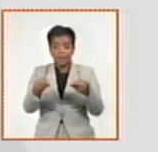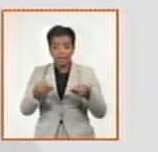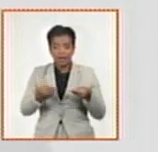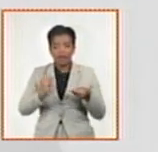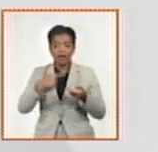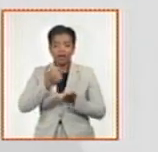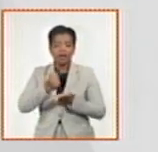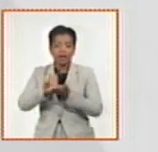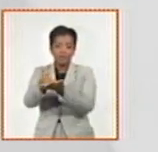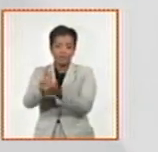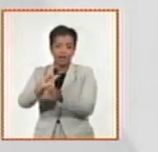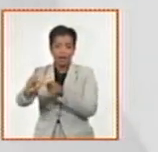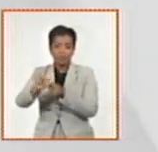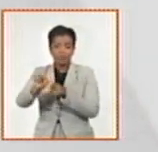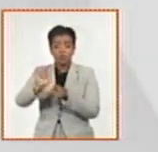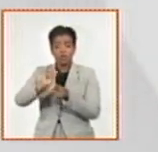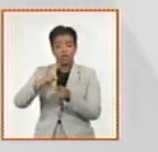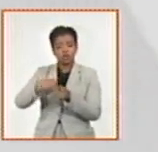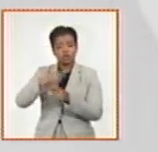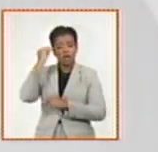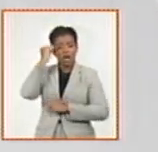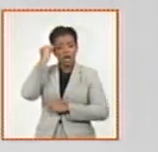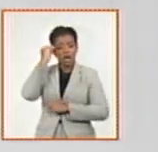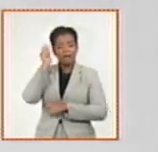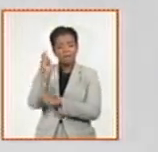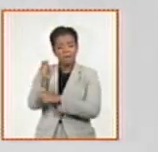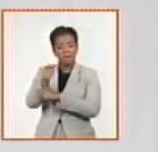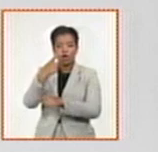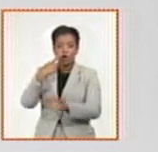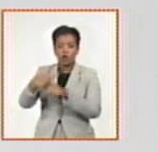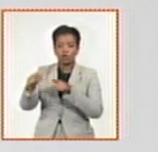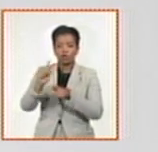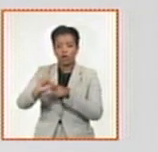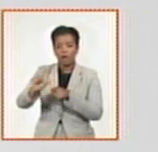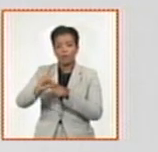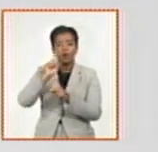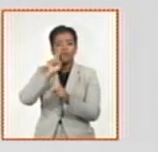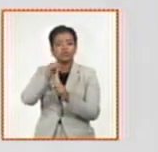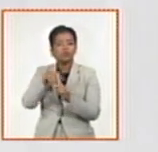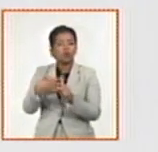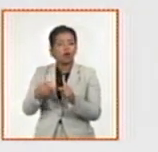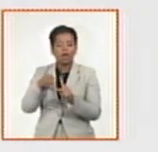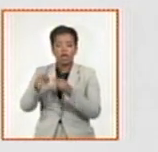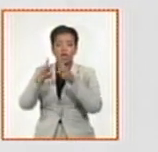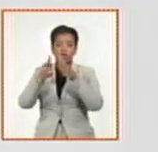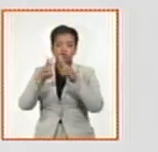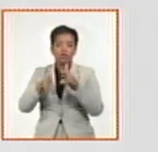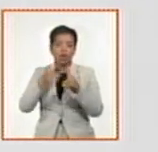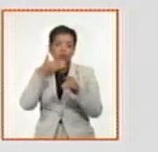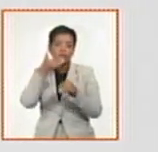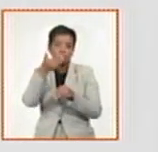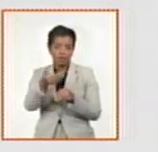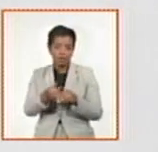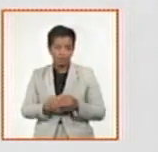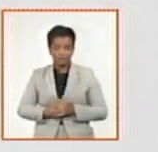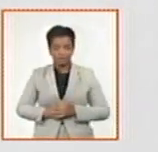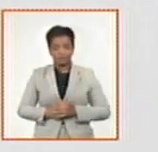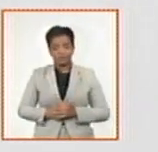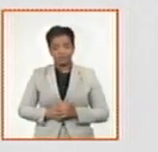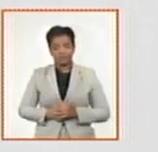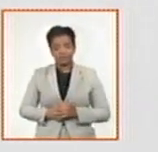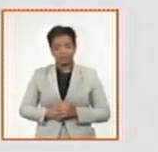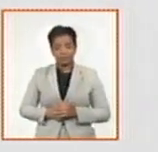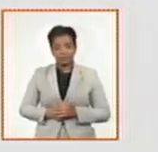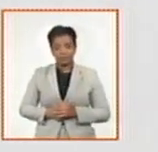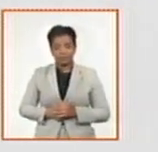Es decir, que transmitir las experiencias que nosotros hacemos a otras fincas con el objetivo que ellos obtengan también resultados sanos y ecológicos. ¿Qué pasa? Que también